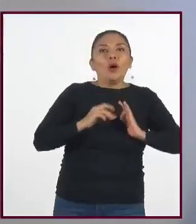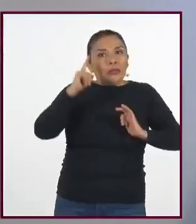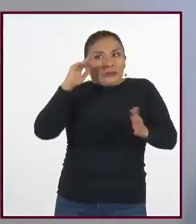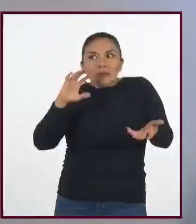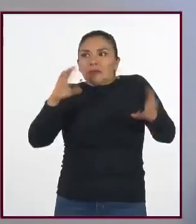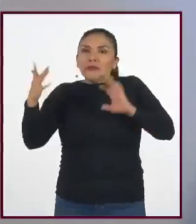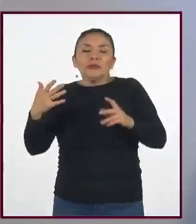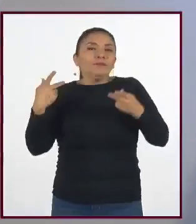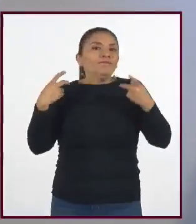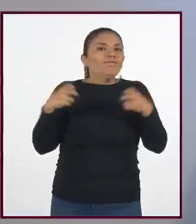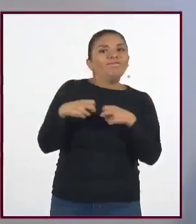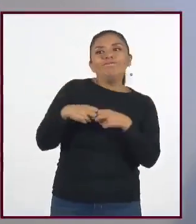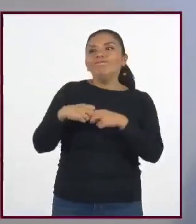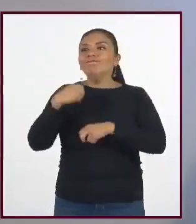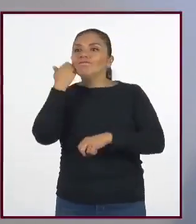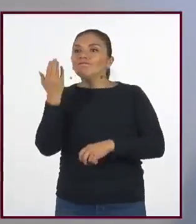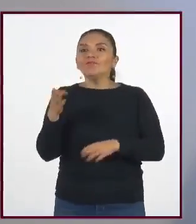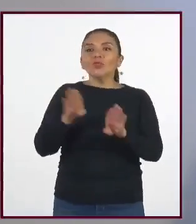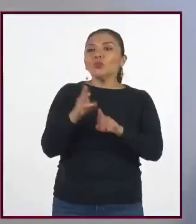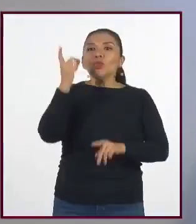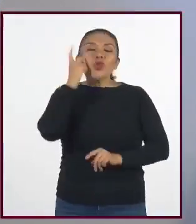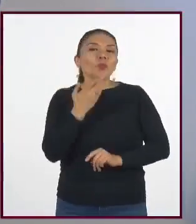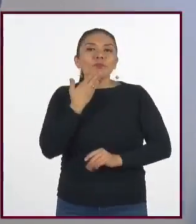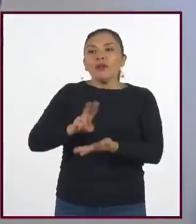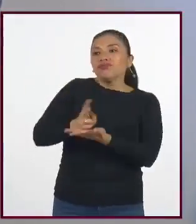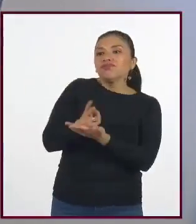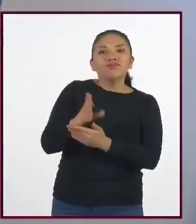dormir, se les sube la presión arterial,